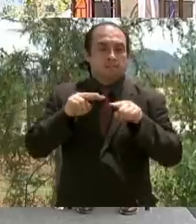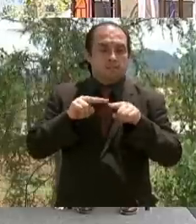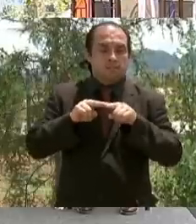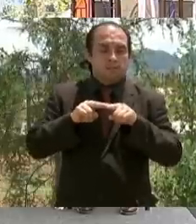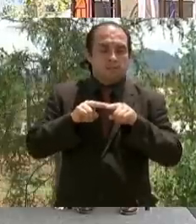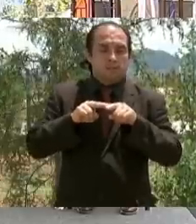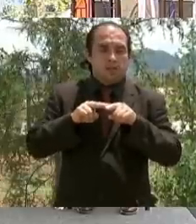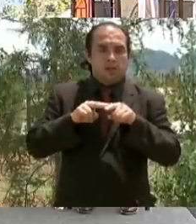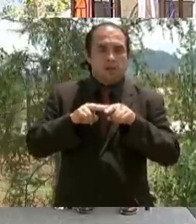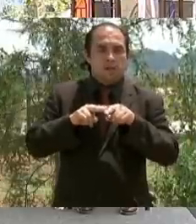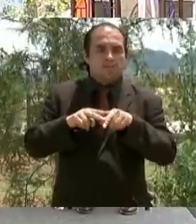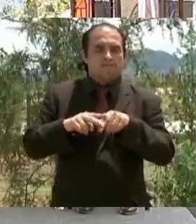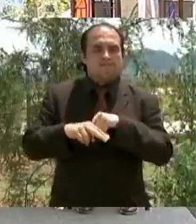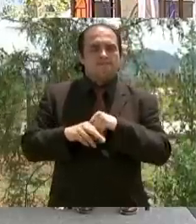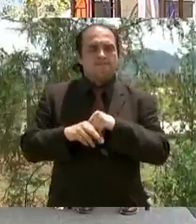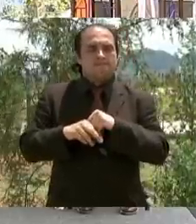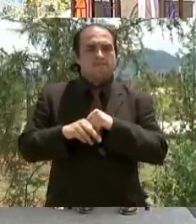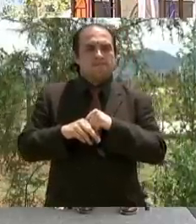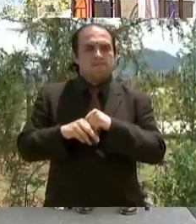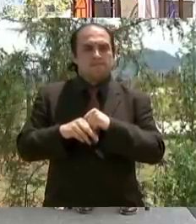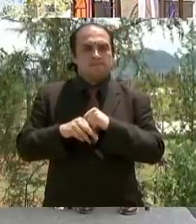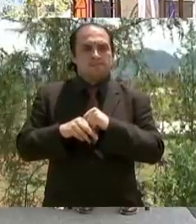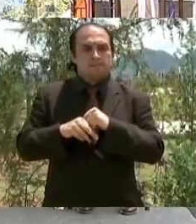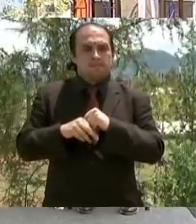Imagínense el